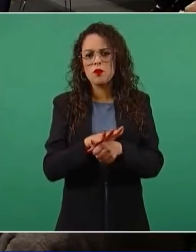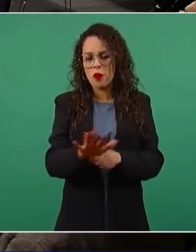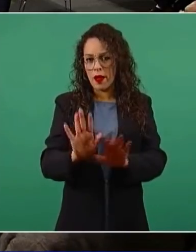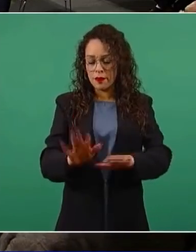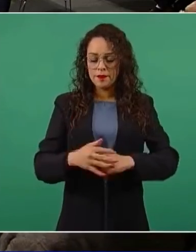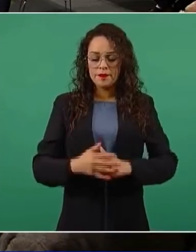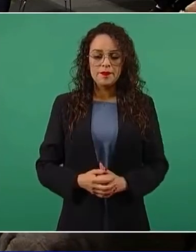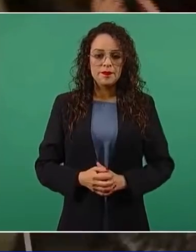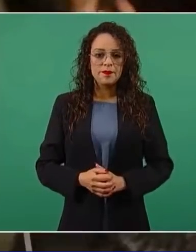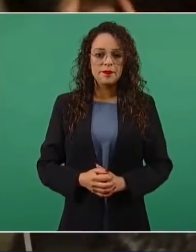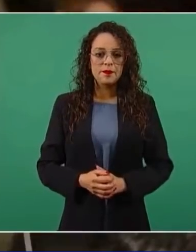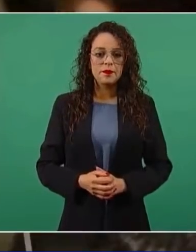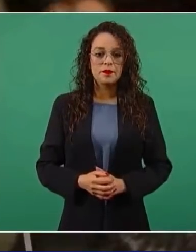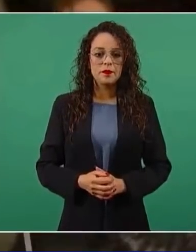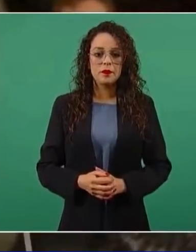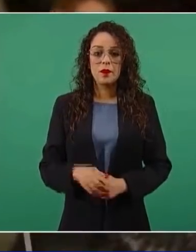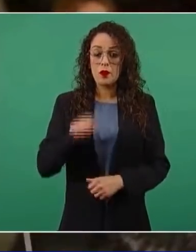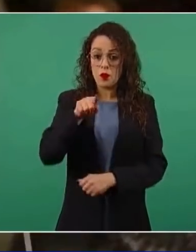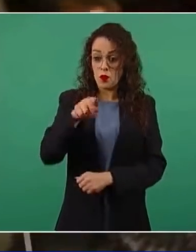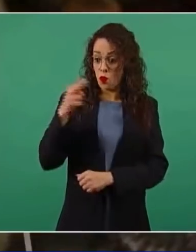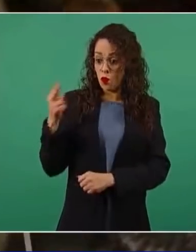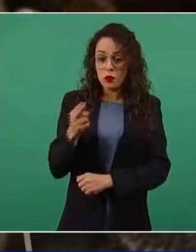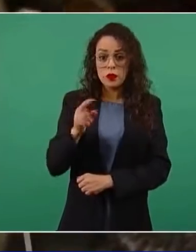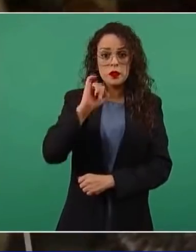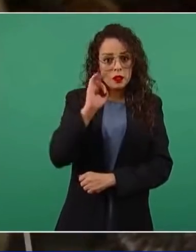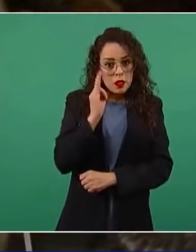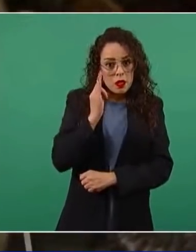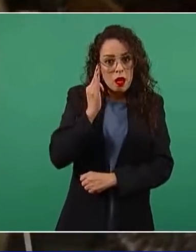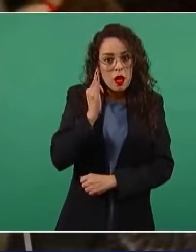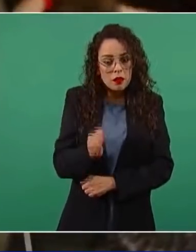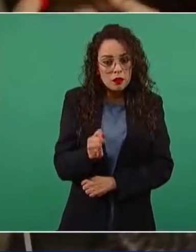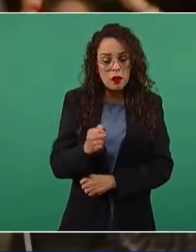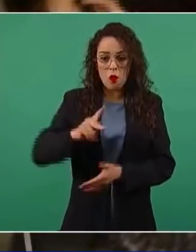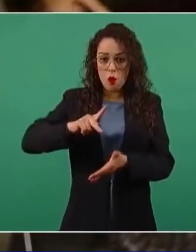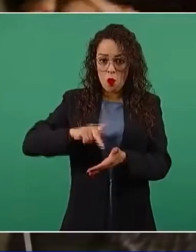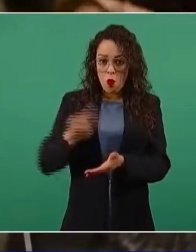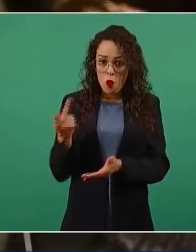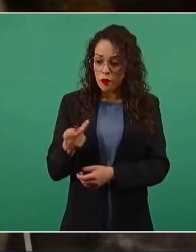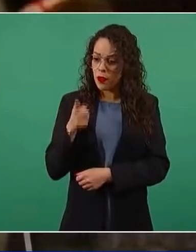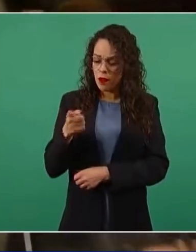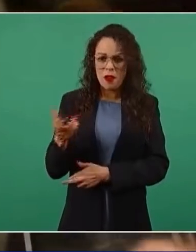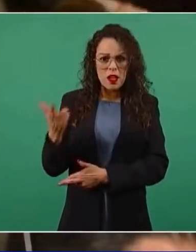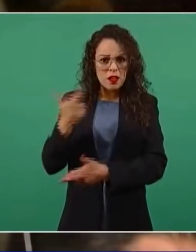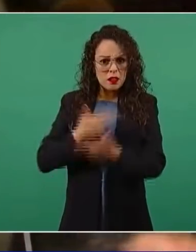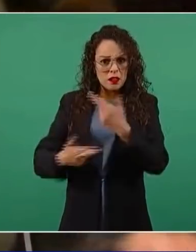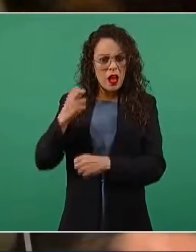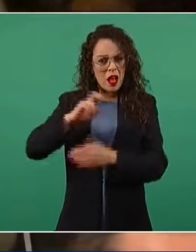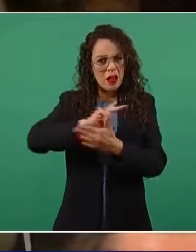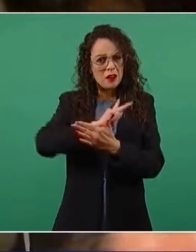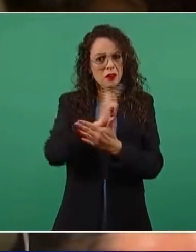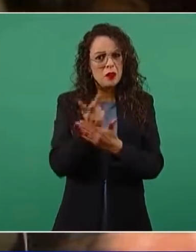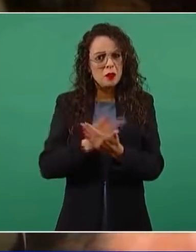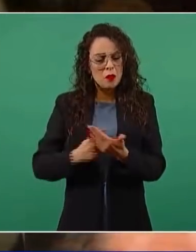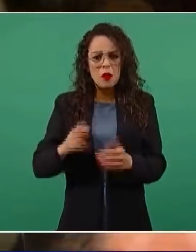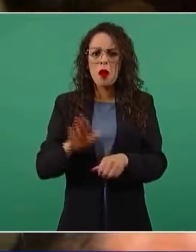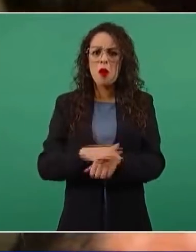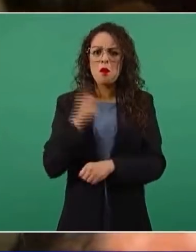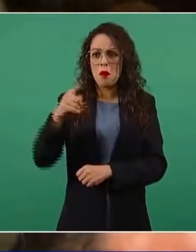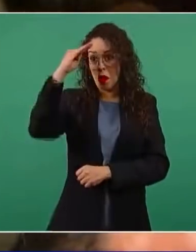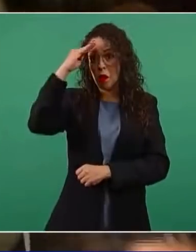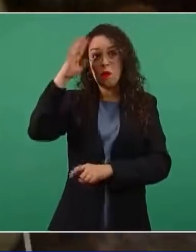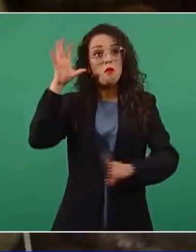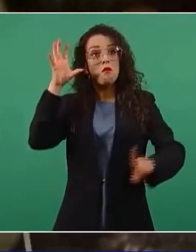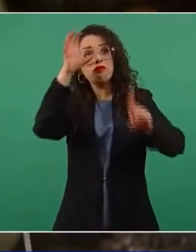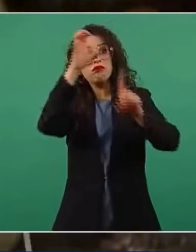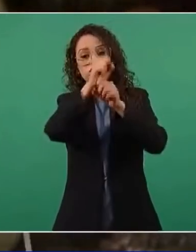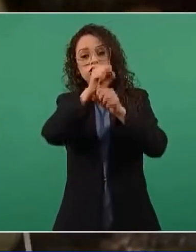¿usted avala este retorno a este tipo de programas cuyo objetivo fue desmantelar lo que podía